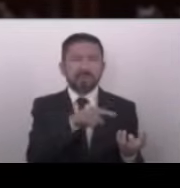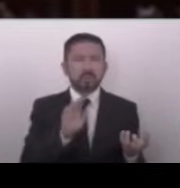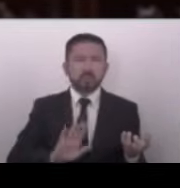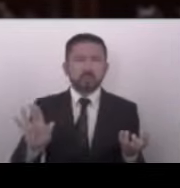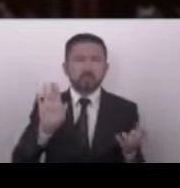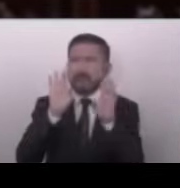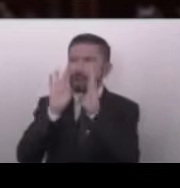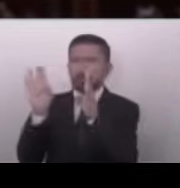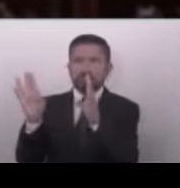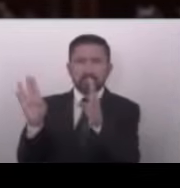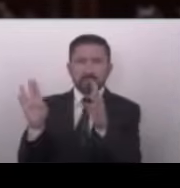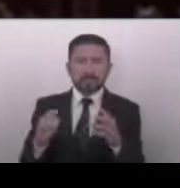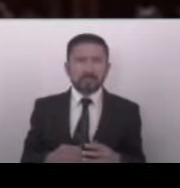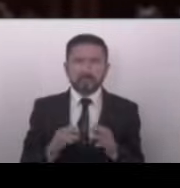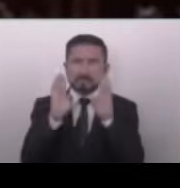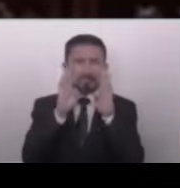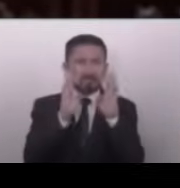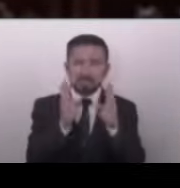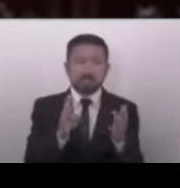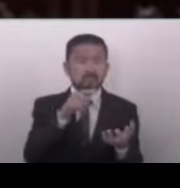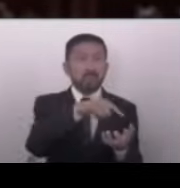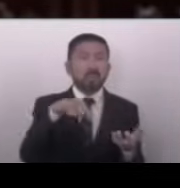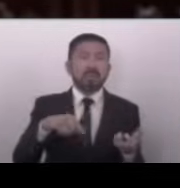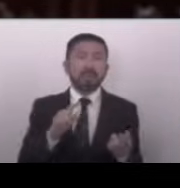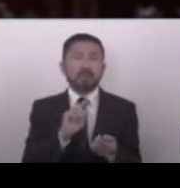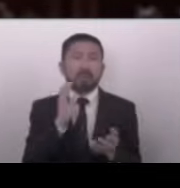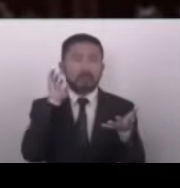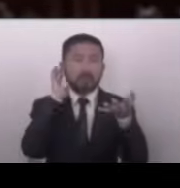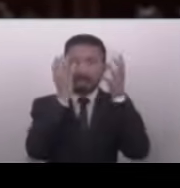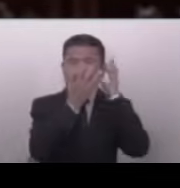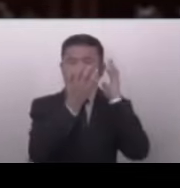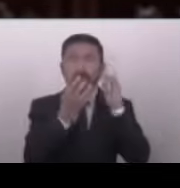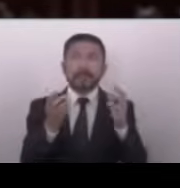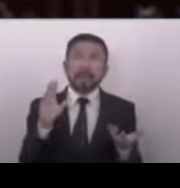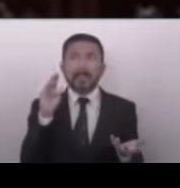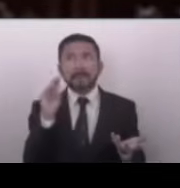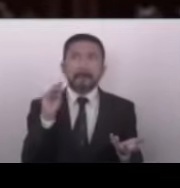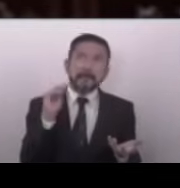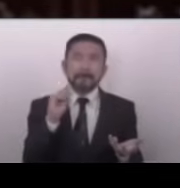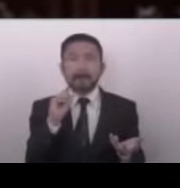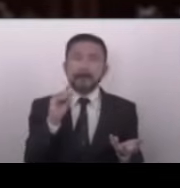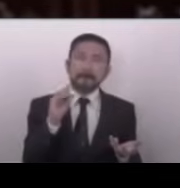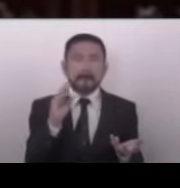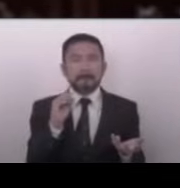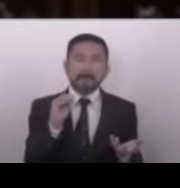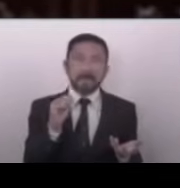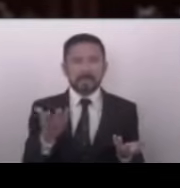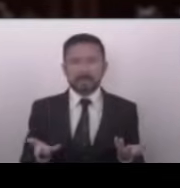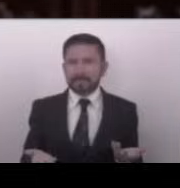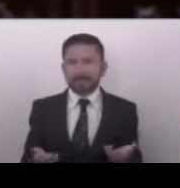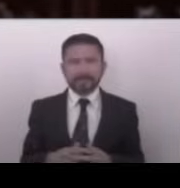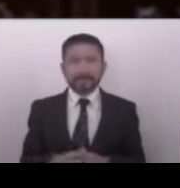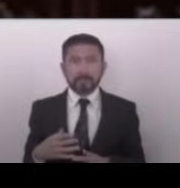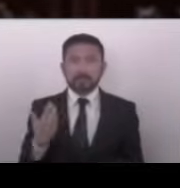quisieron escuchar y ahora vienen a decir ah pero es que ellos tienen que ser parte de esta legislación tienen que consultá seles